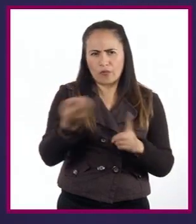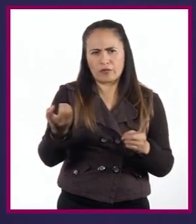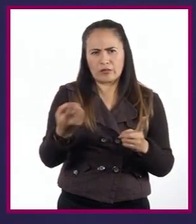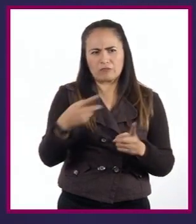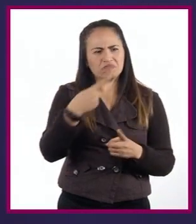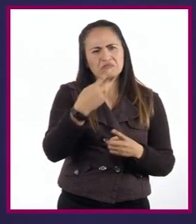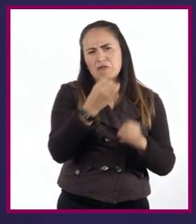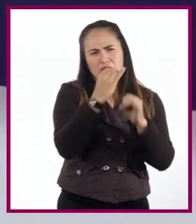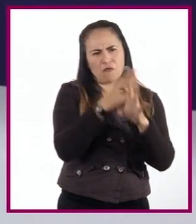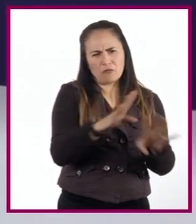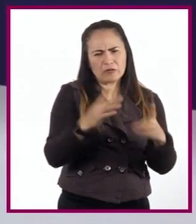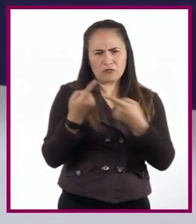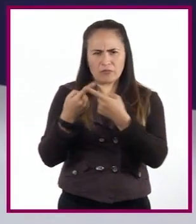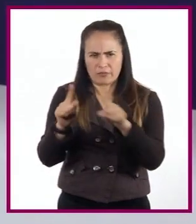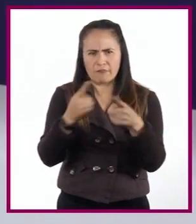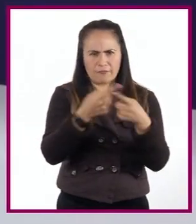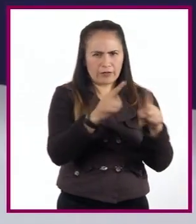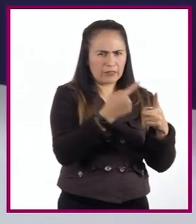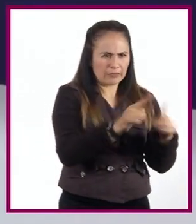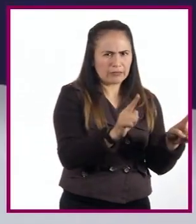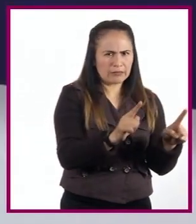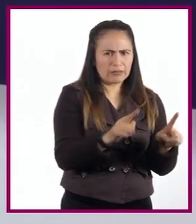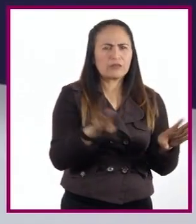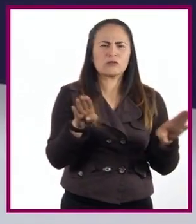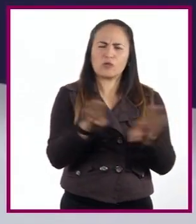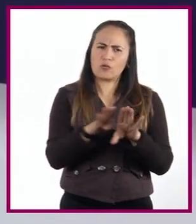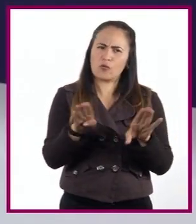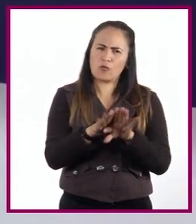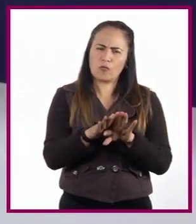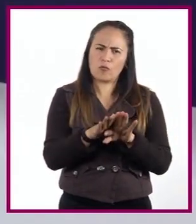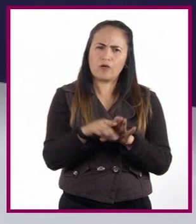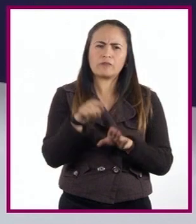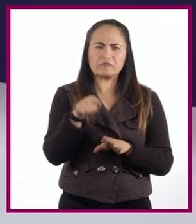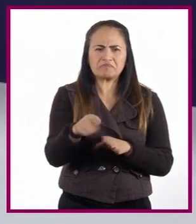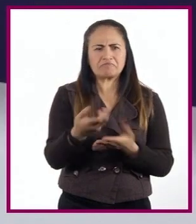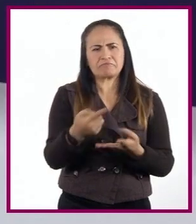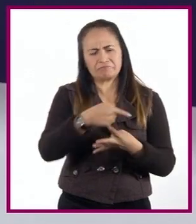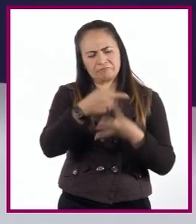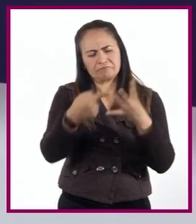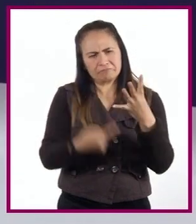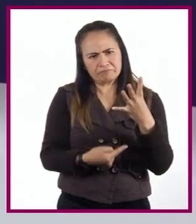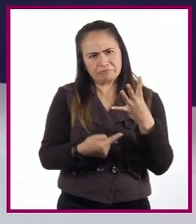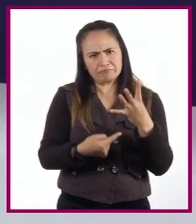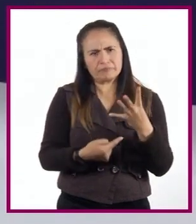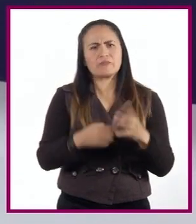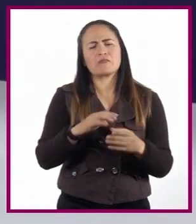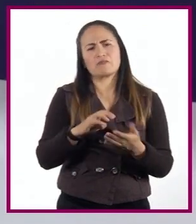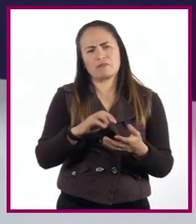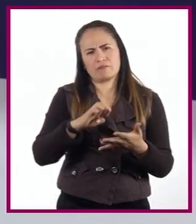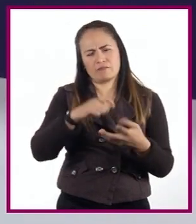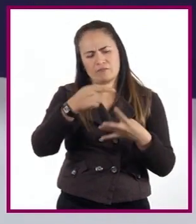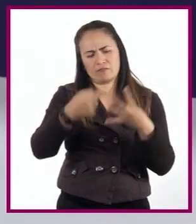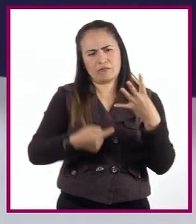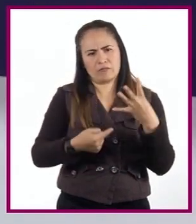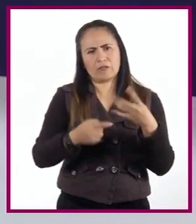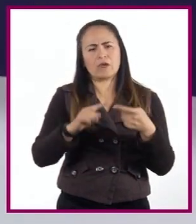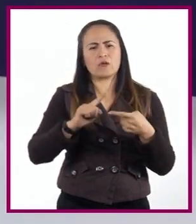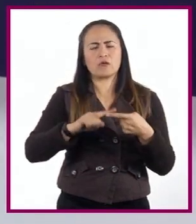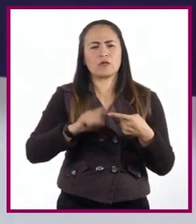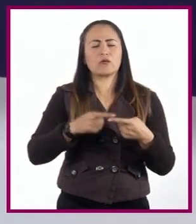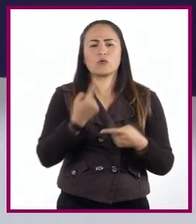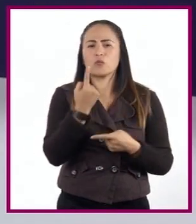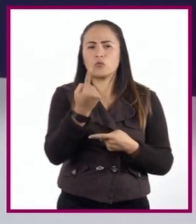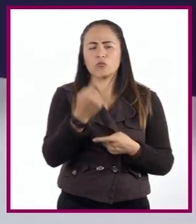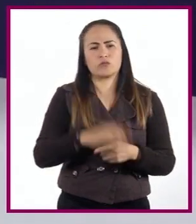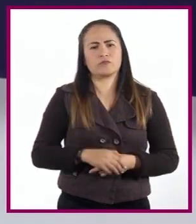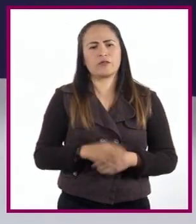puntos de vista. Para hacerlo, deben considerar algunos pasos como los siguientes. 1.